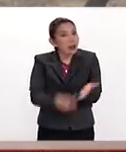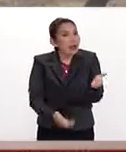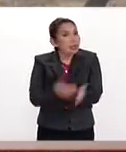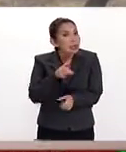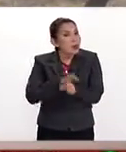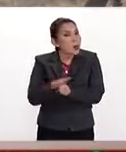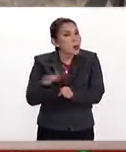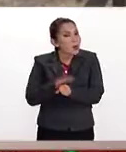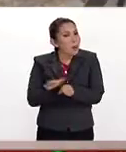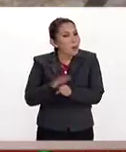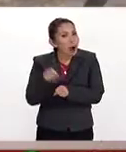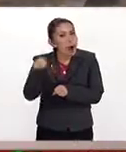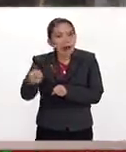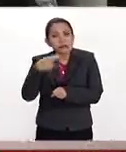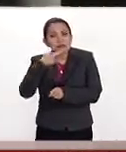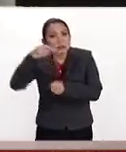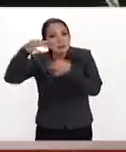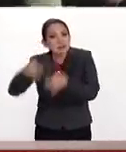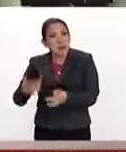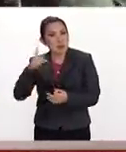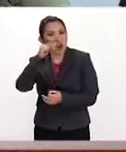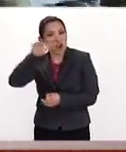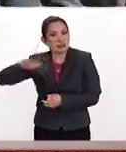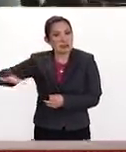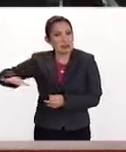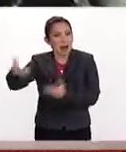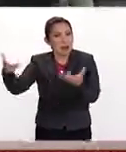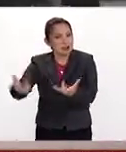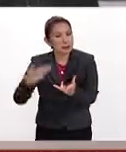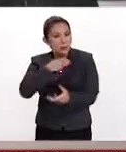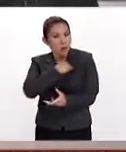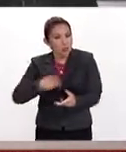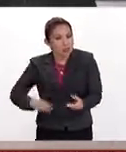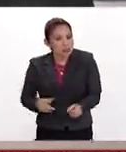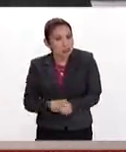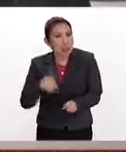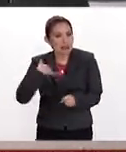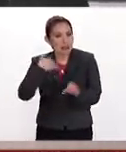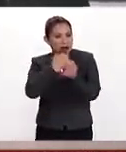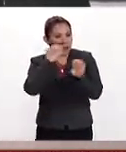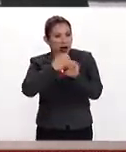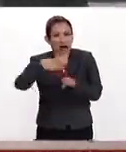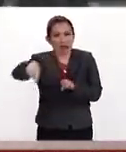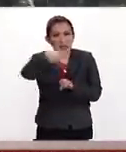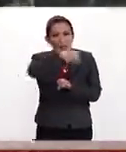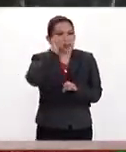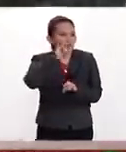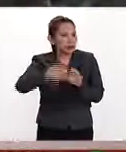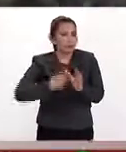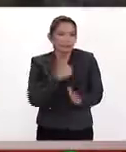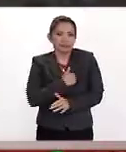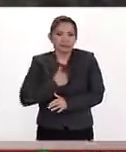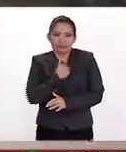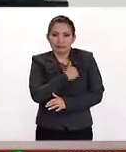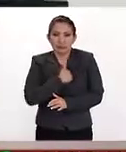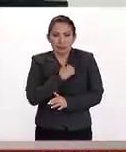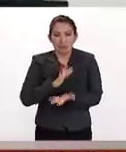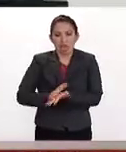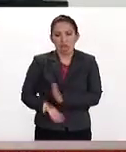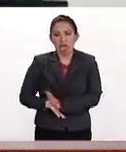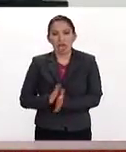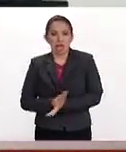es el funcionamiento de las policías municipales y de las policías estatales, que con frecuencia, lamentablemente, se